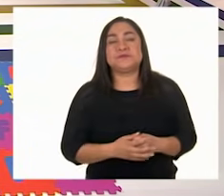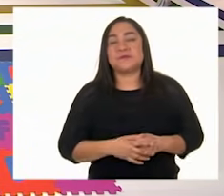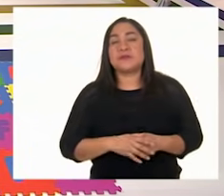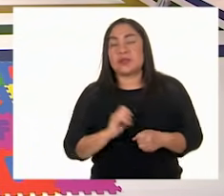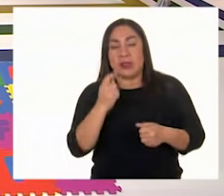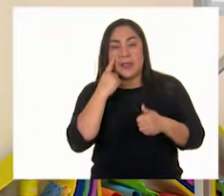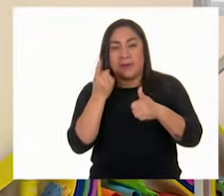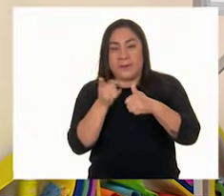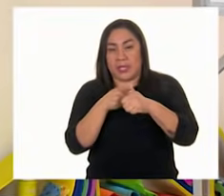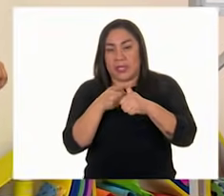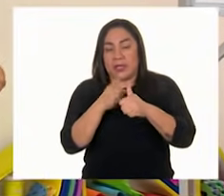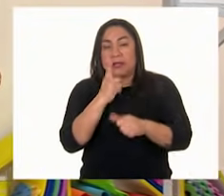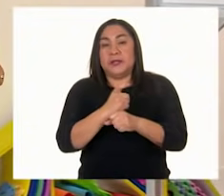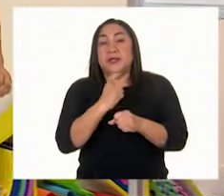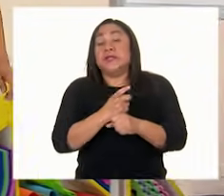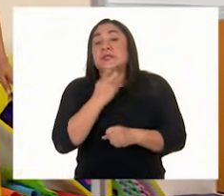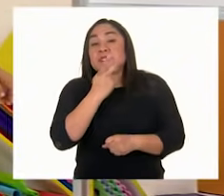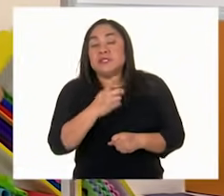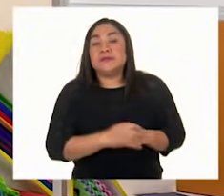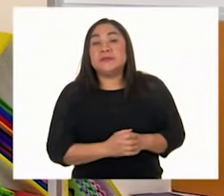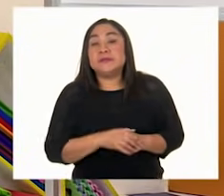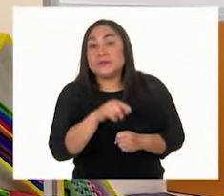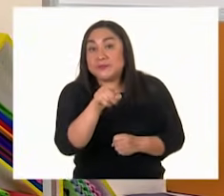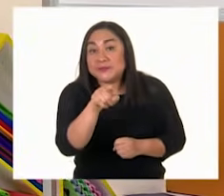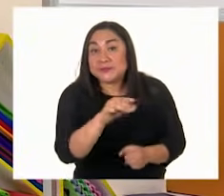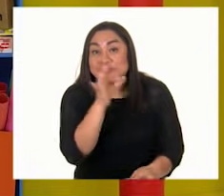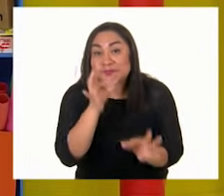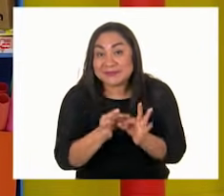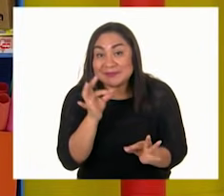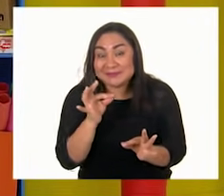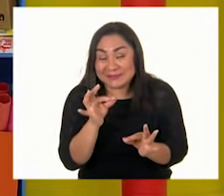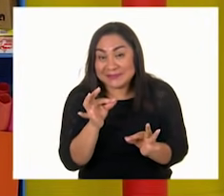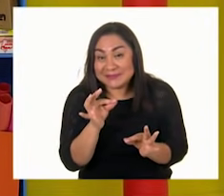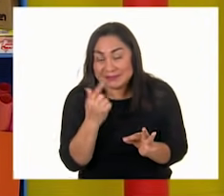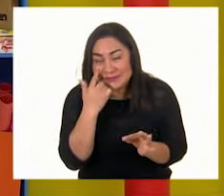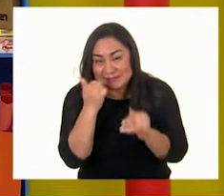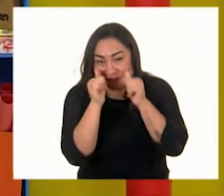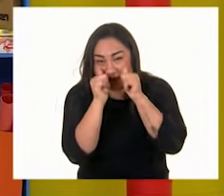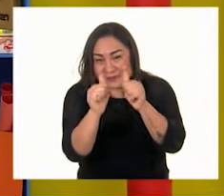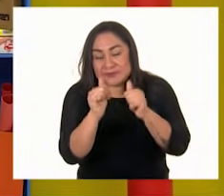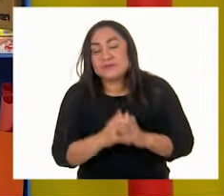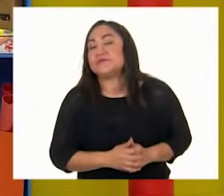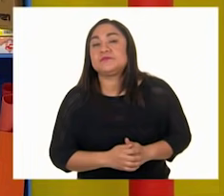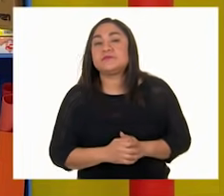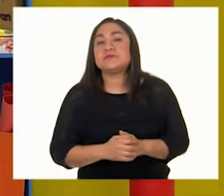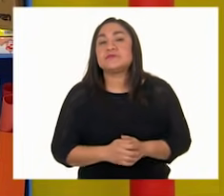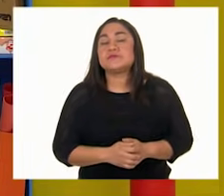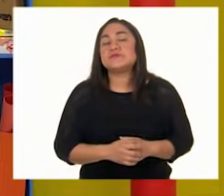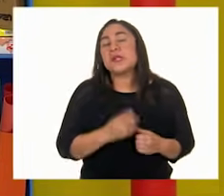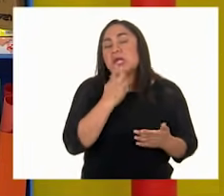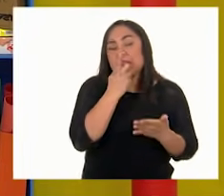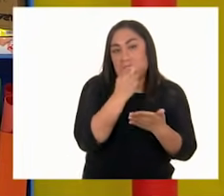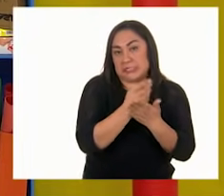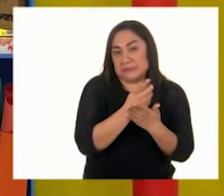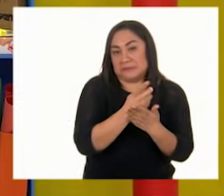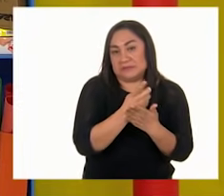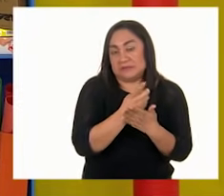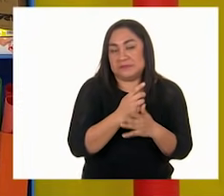primera participación. ¿Están listos? Ahí va. Primera participación.